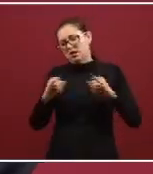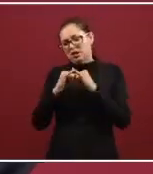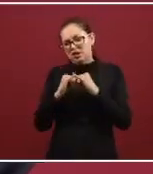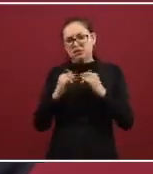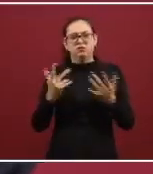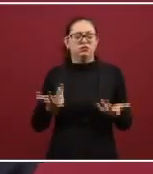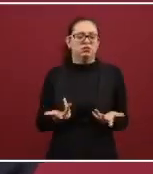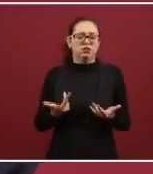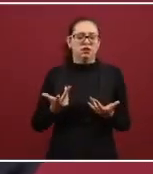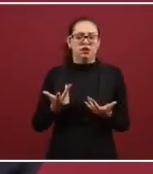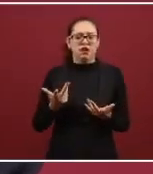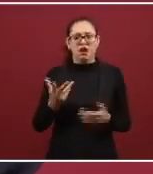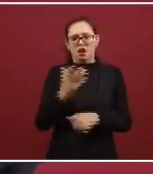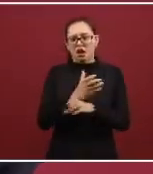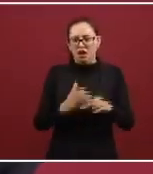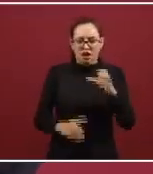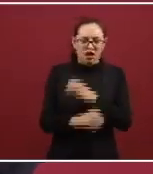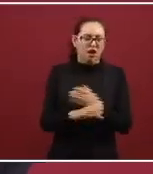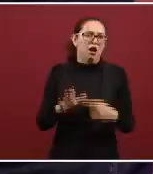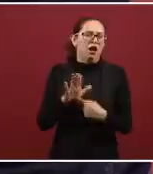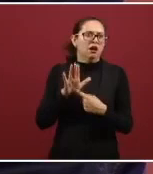la manifestación de bienes, que